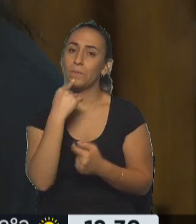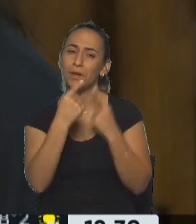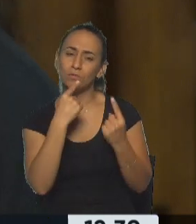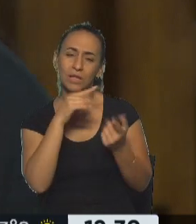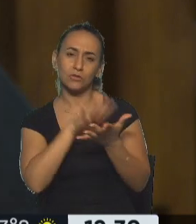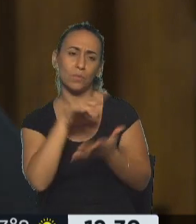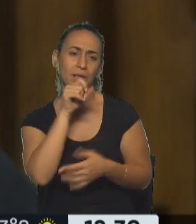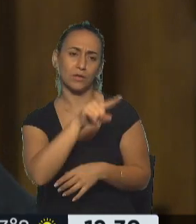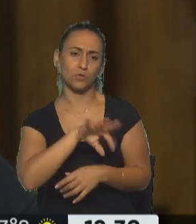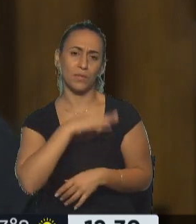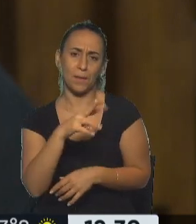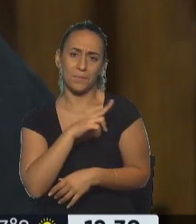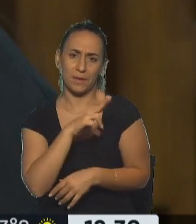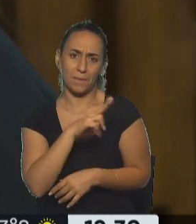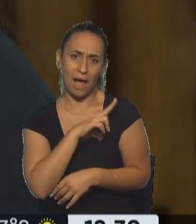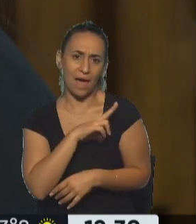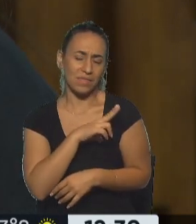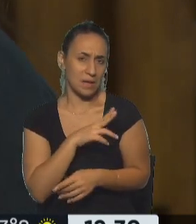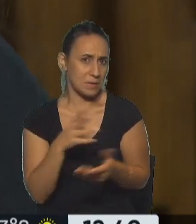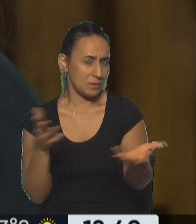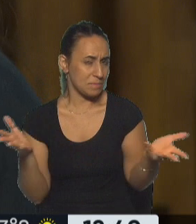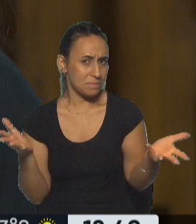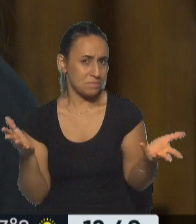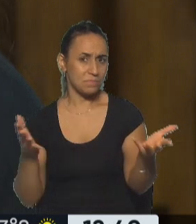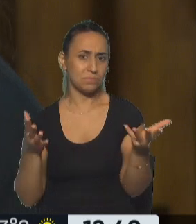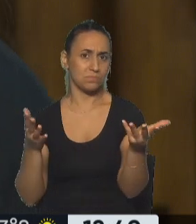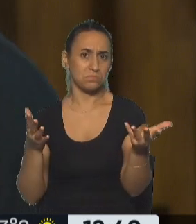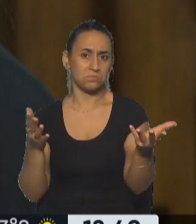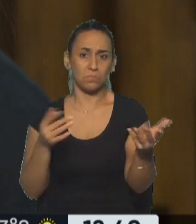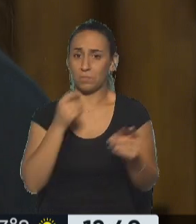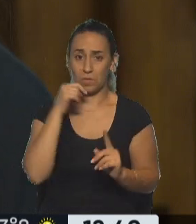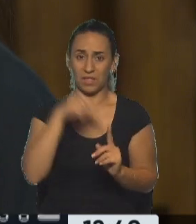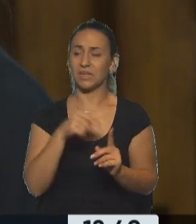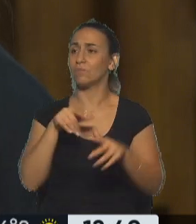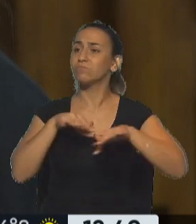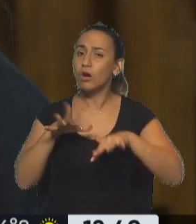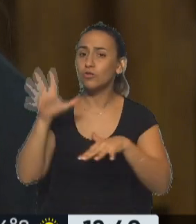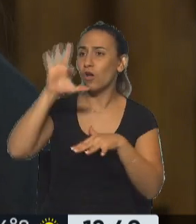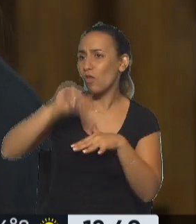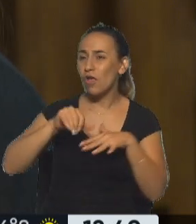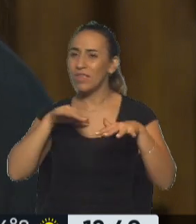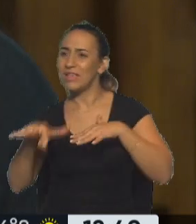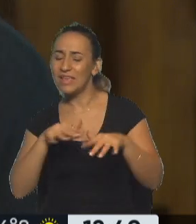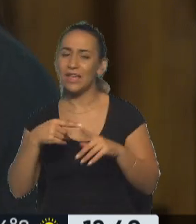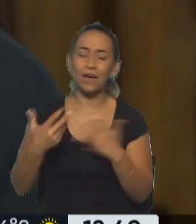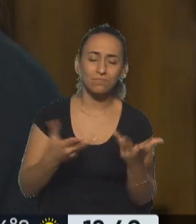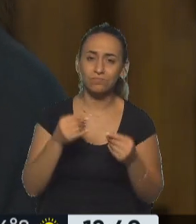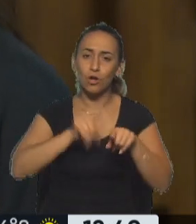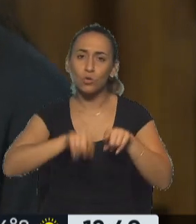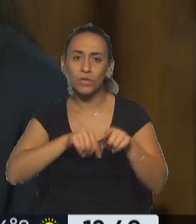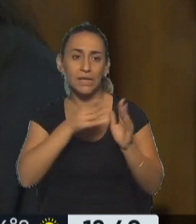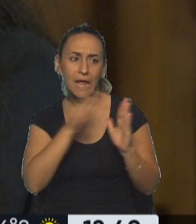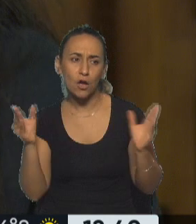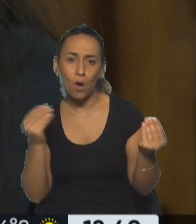con su vida personal con digamos pero no con lo que ella hacía todos los días entonces La verdad es que sí